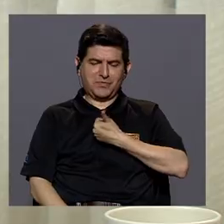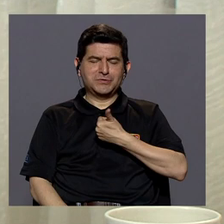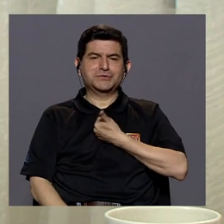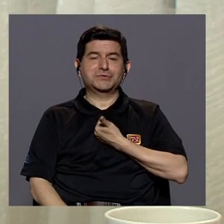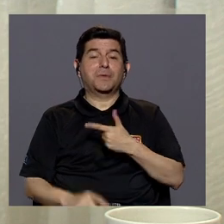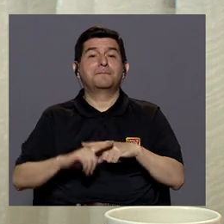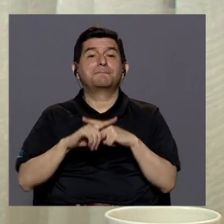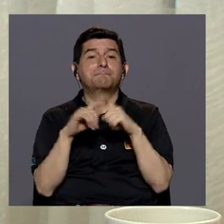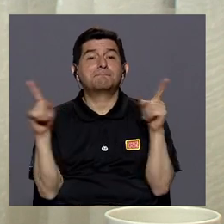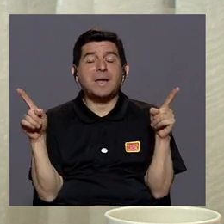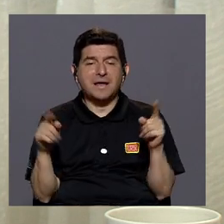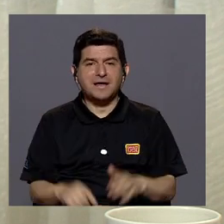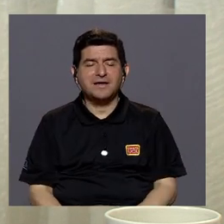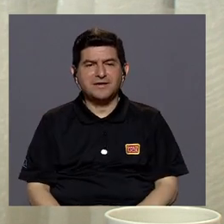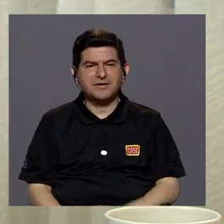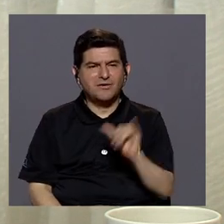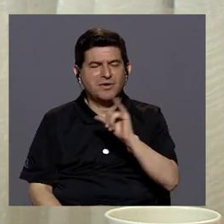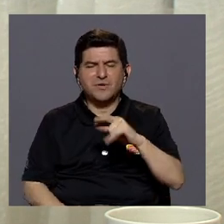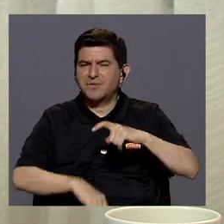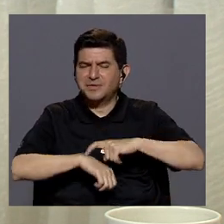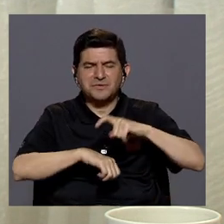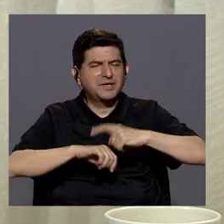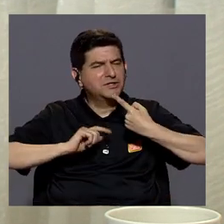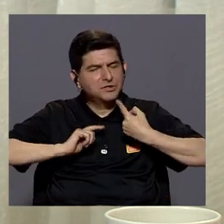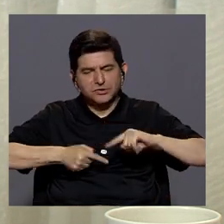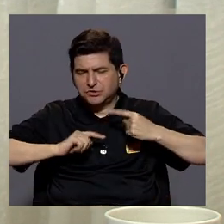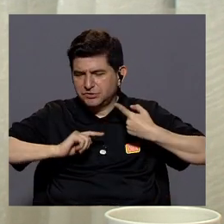pero adolorido a la vez, porque